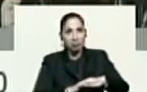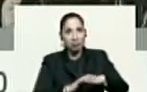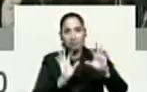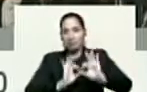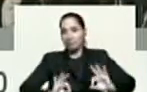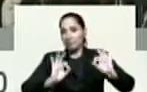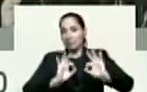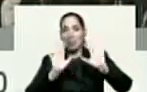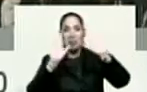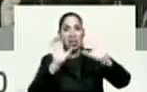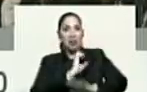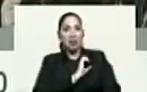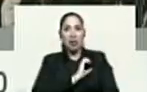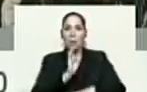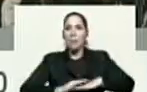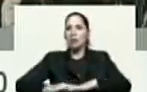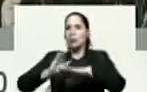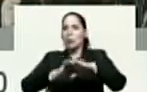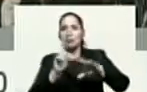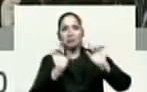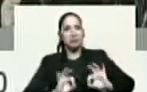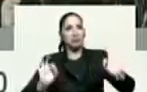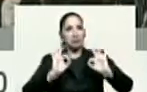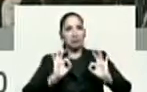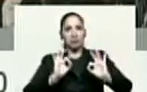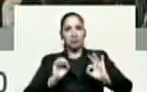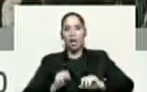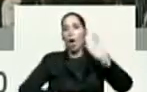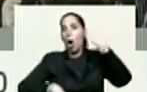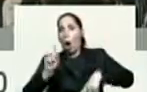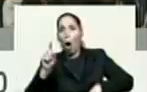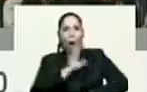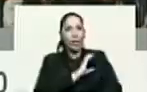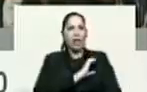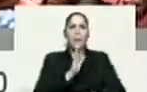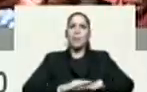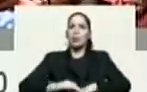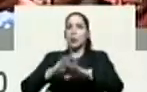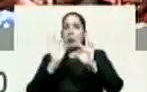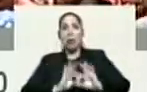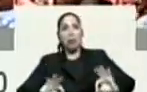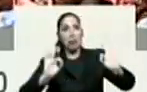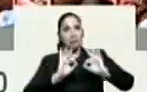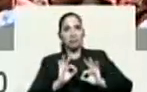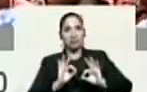El 10 de enero, ¿qué pasó? El 11 de enero, ¿qué pasó?